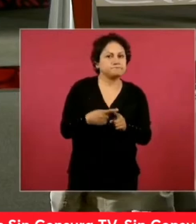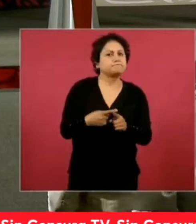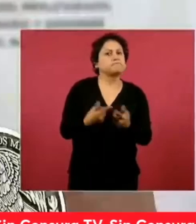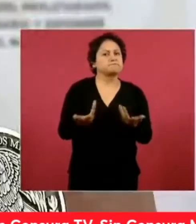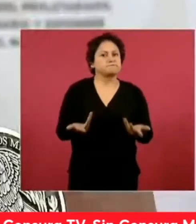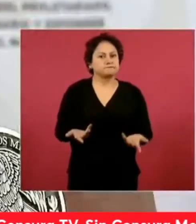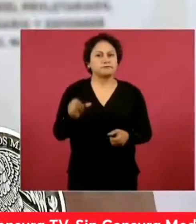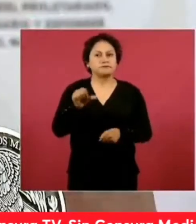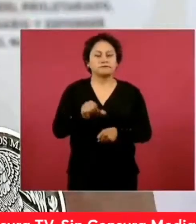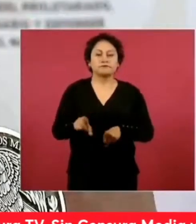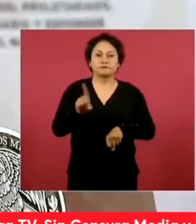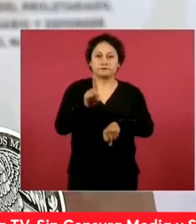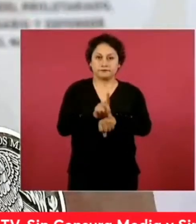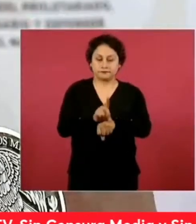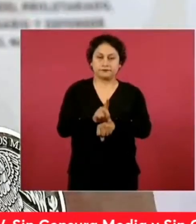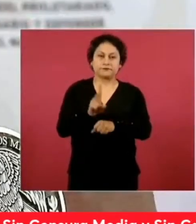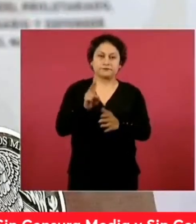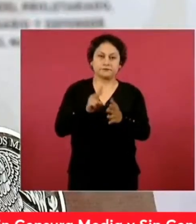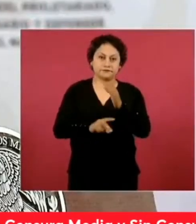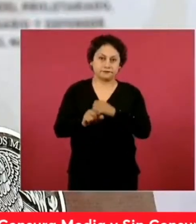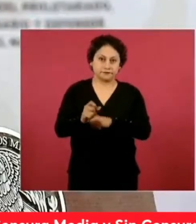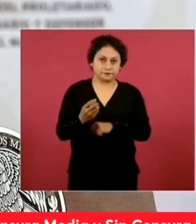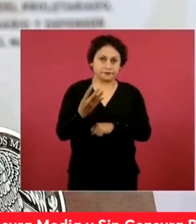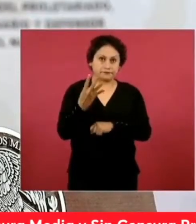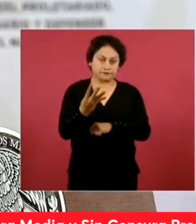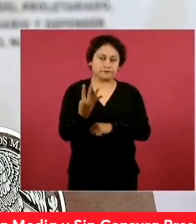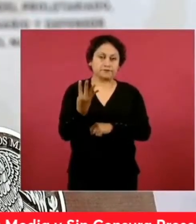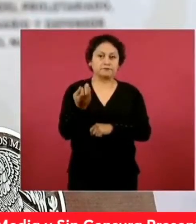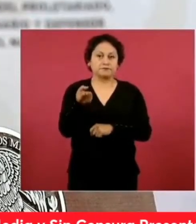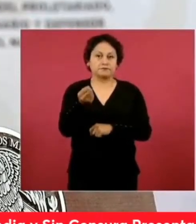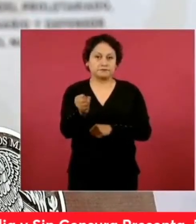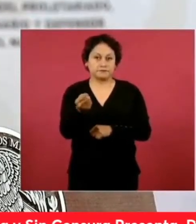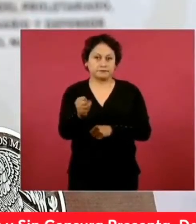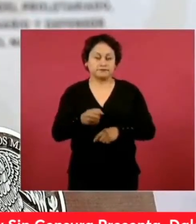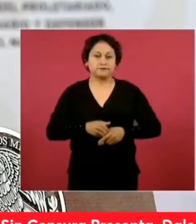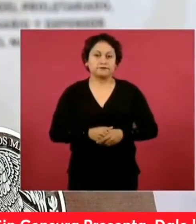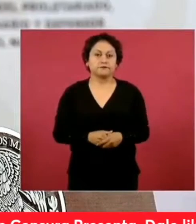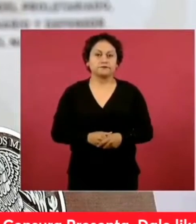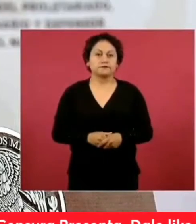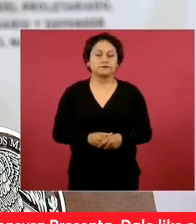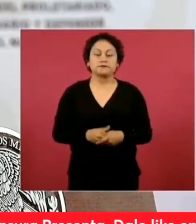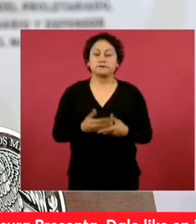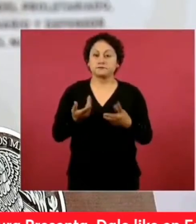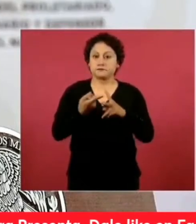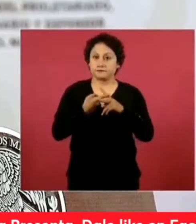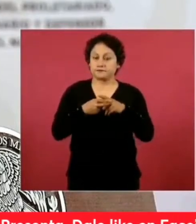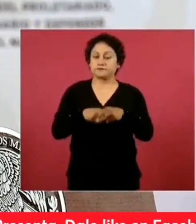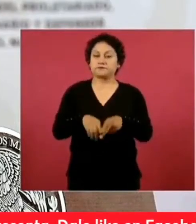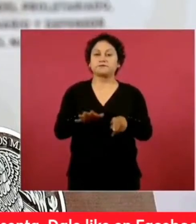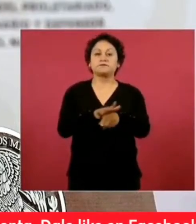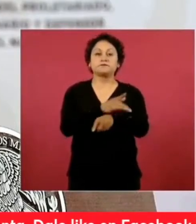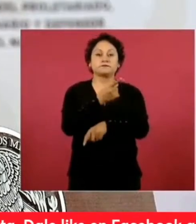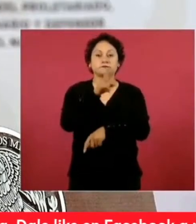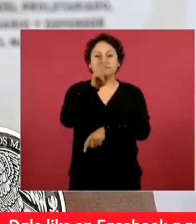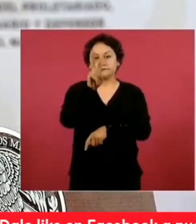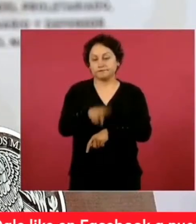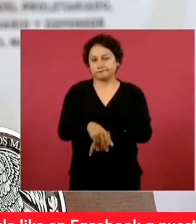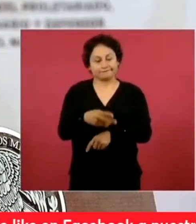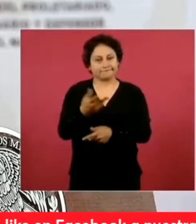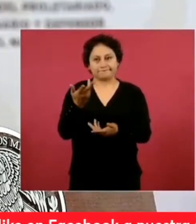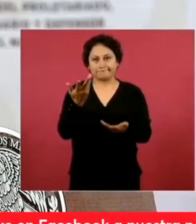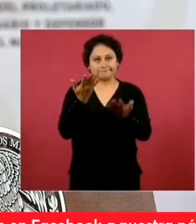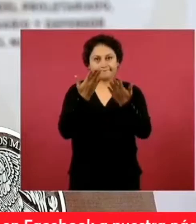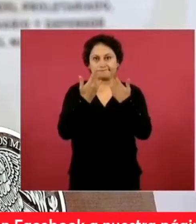año 2024 y vamos a iniciar porque es falso que con la reforma al